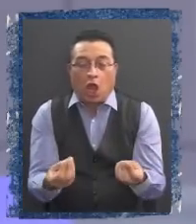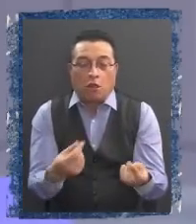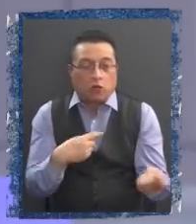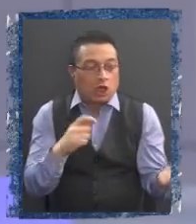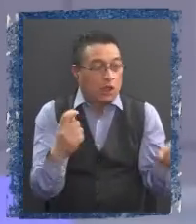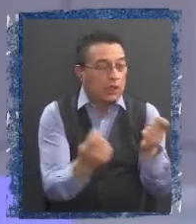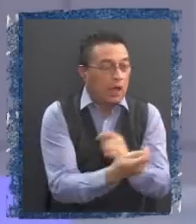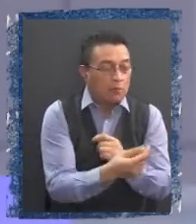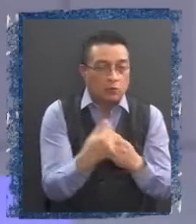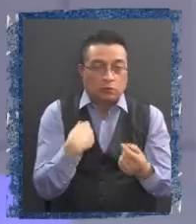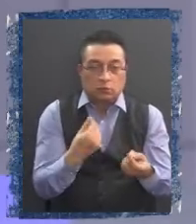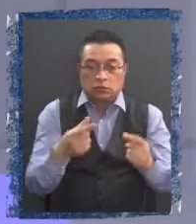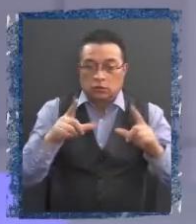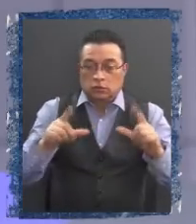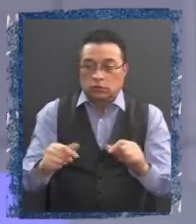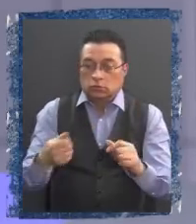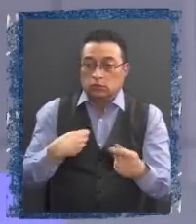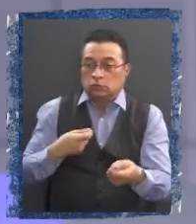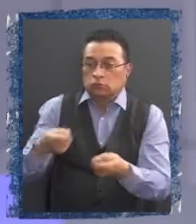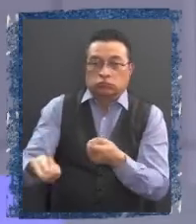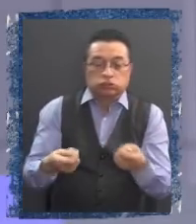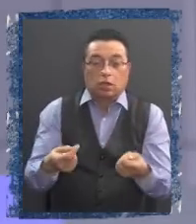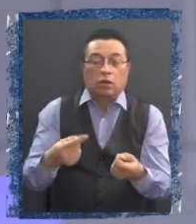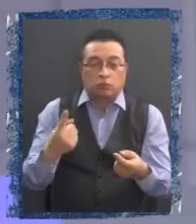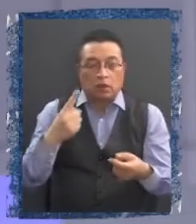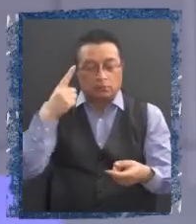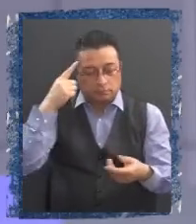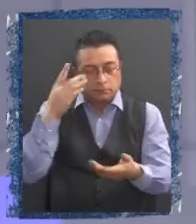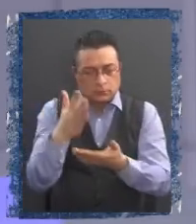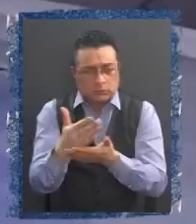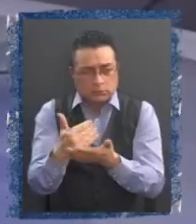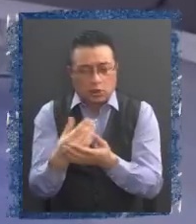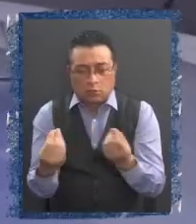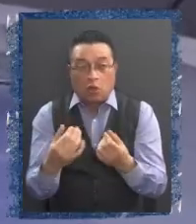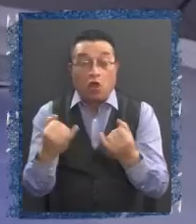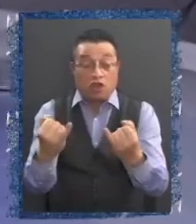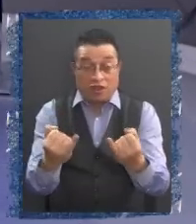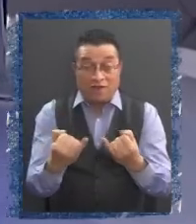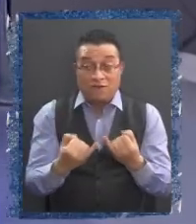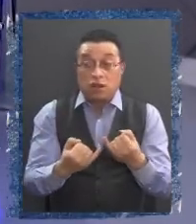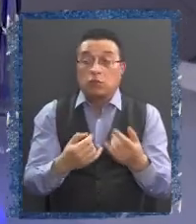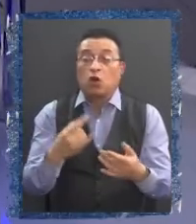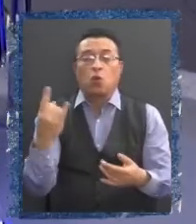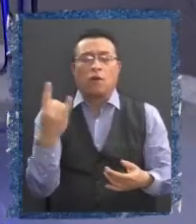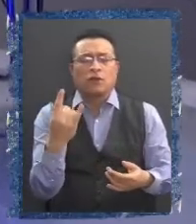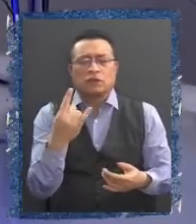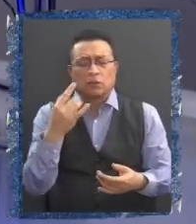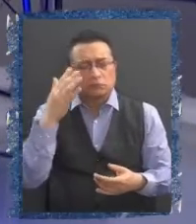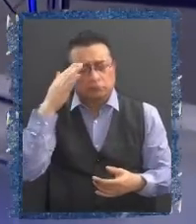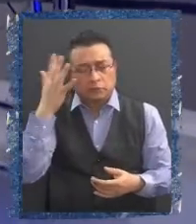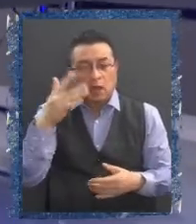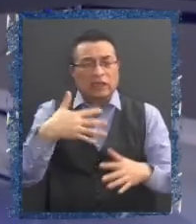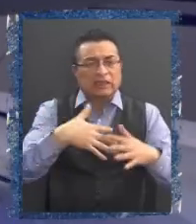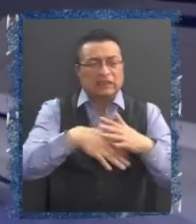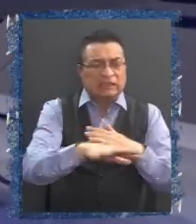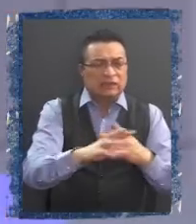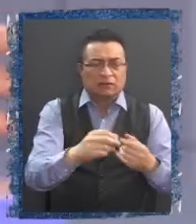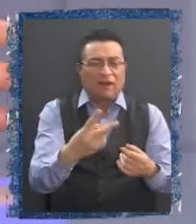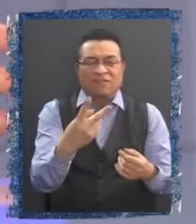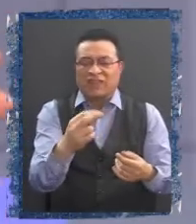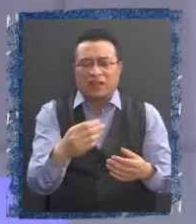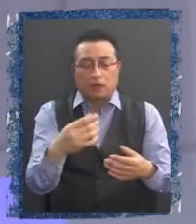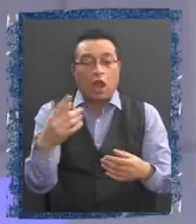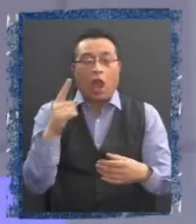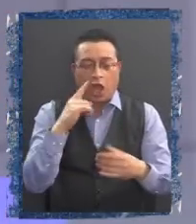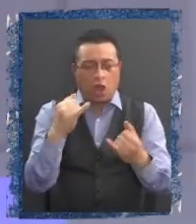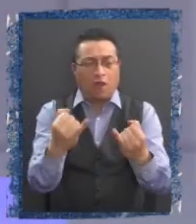transición de la disminución de los recursos. Alguna vez se pensó, porque como ese informe de la universidad, no me acuerdo cuál, han habido 15 o 20. Eso no es el único